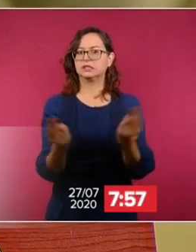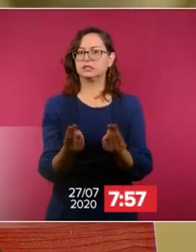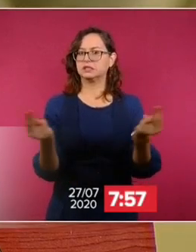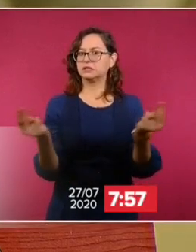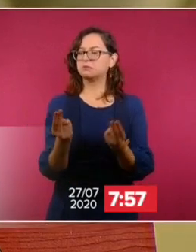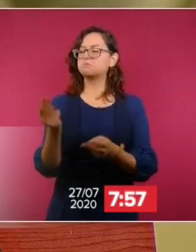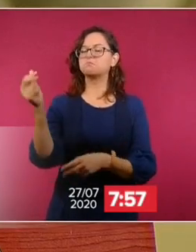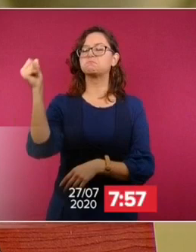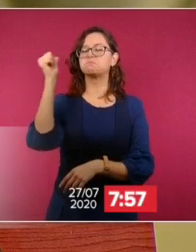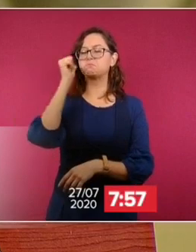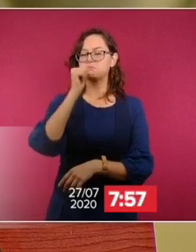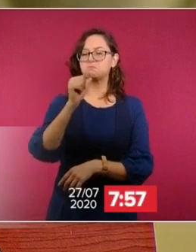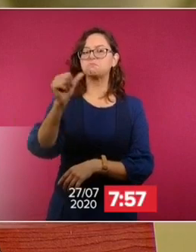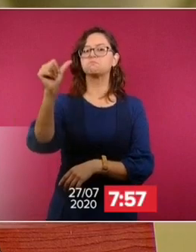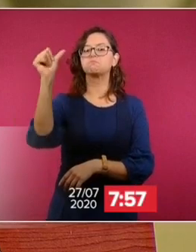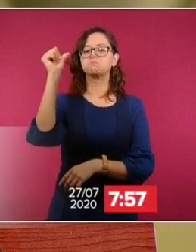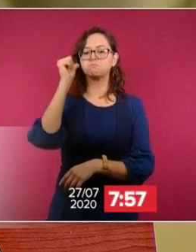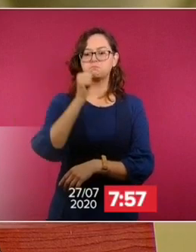necesita,